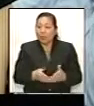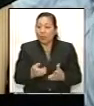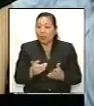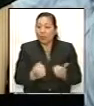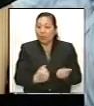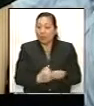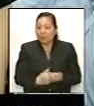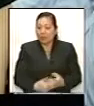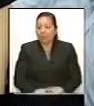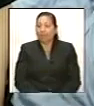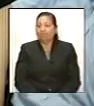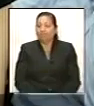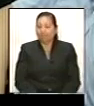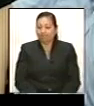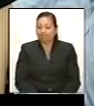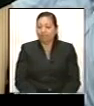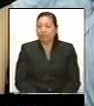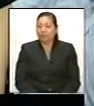apoyo. ¿Sí?